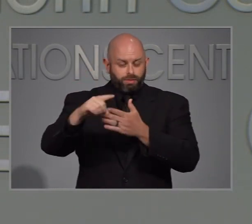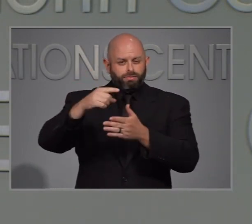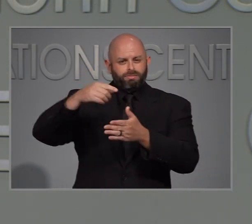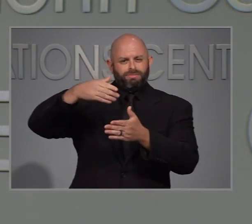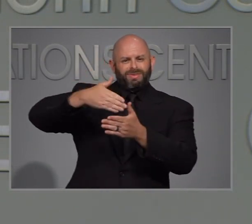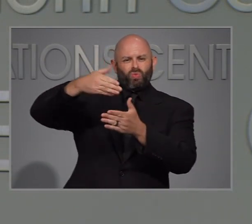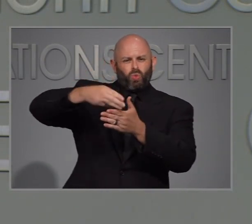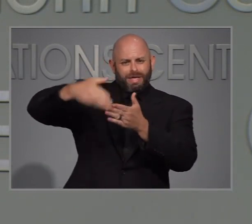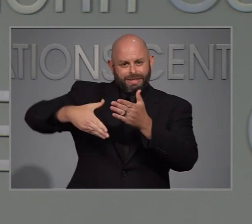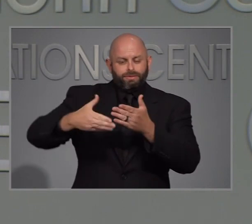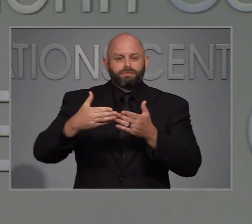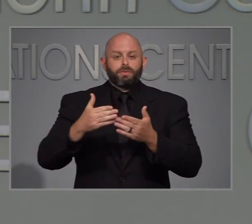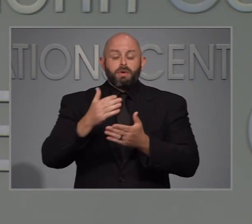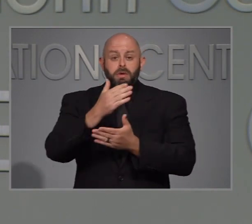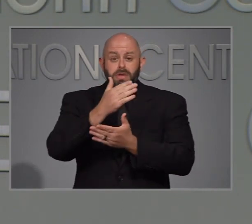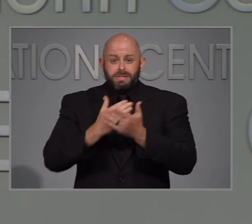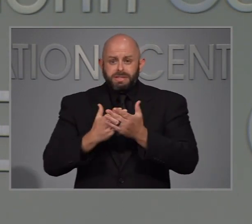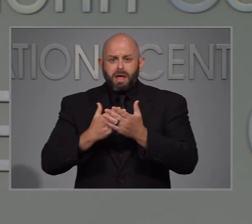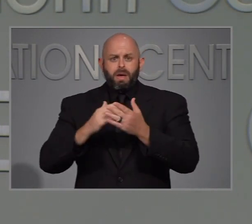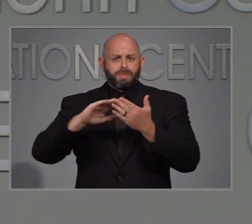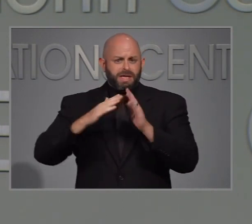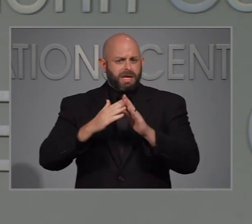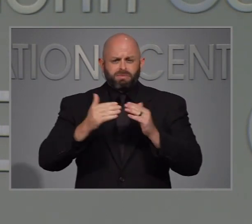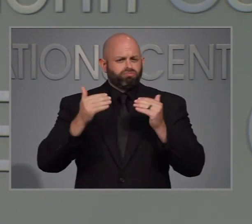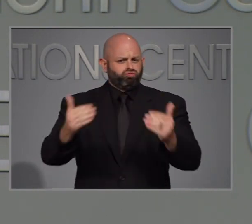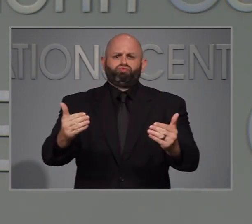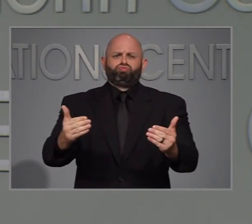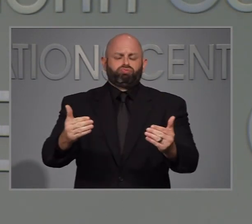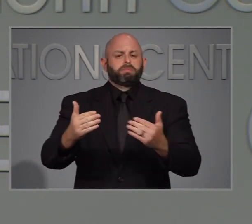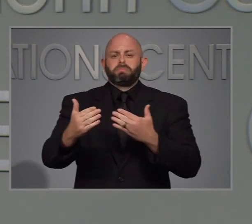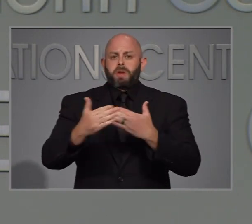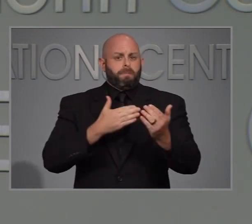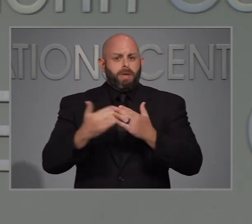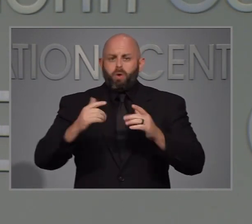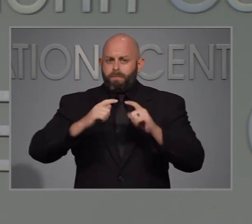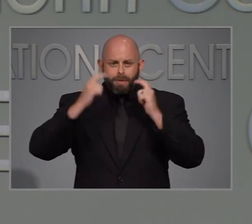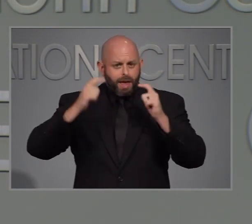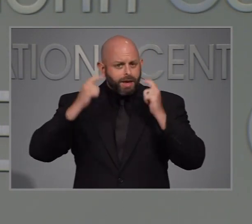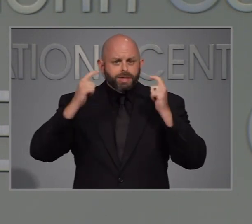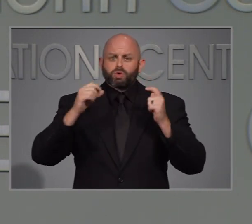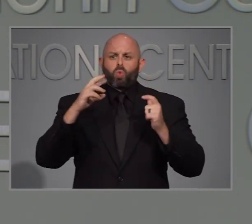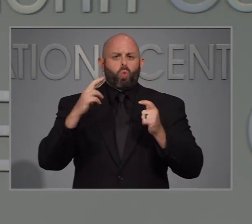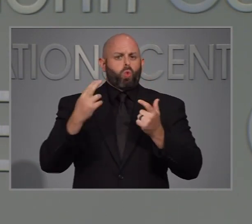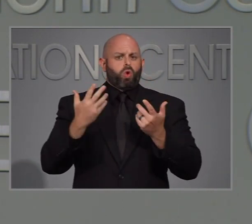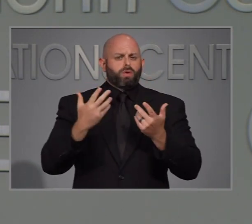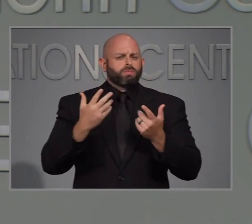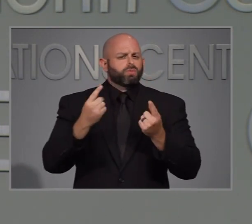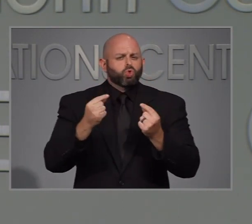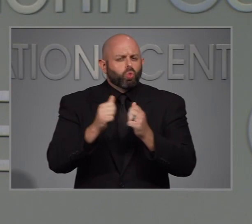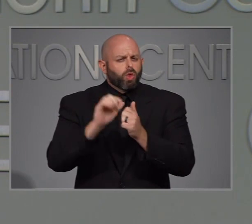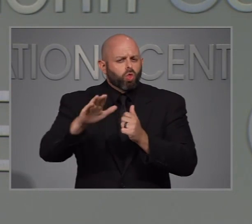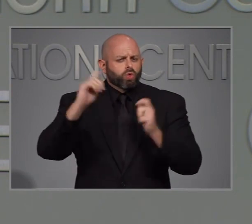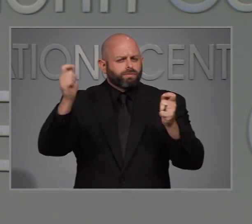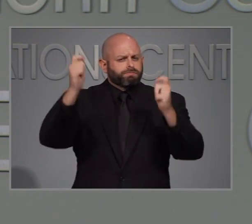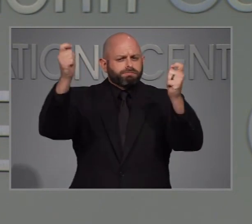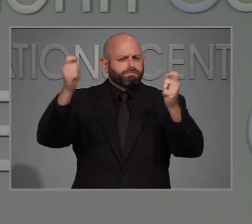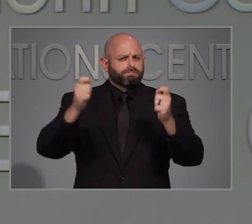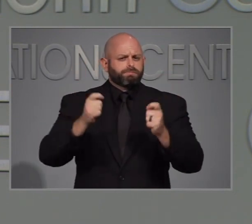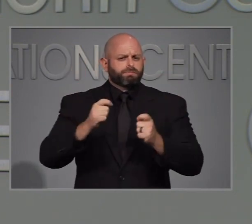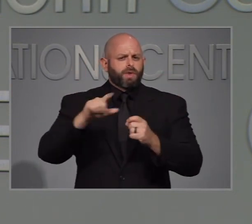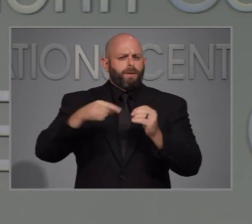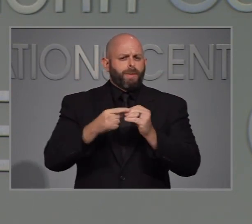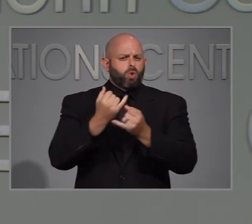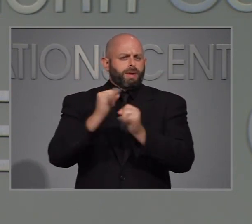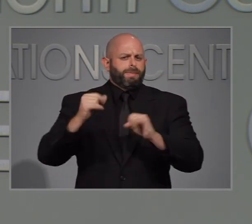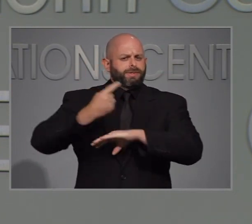tener desfiles y reuniones. ¿Y qué es lo que va a pasar con esto? ¿Y van a tomar alguna